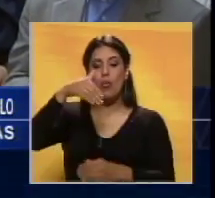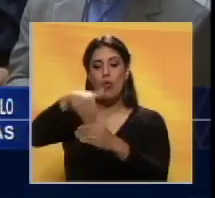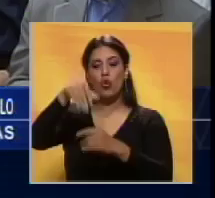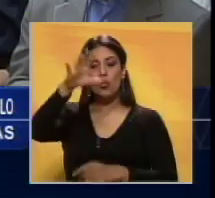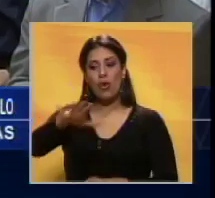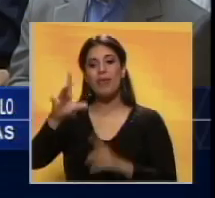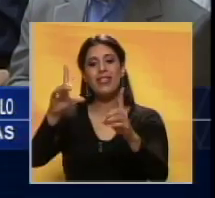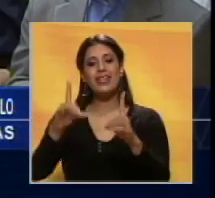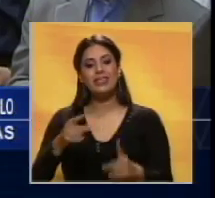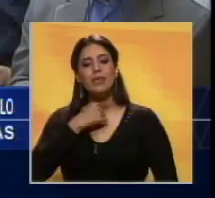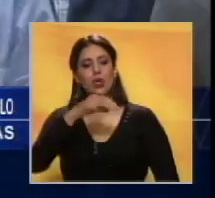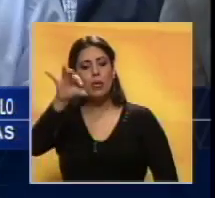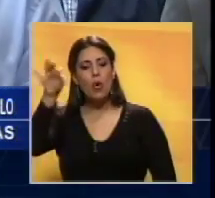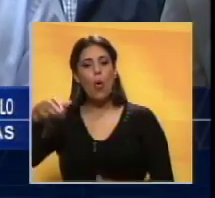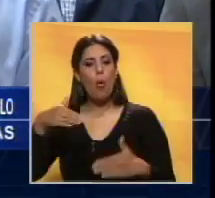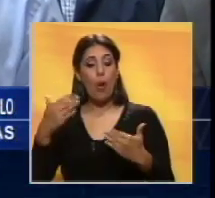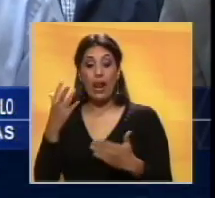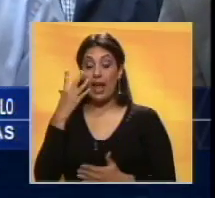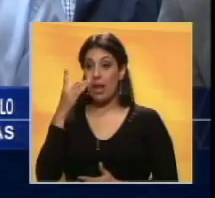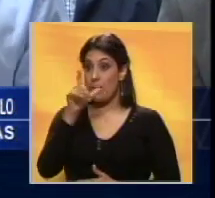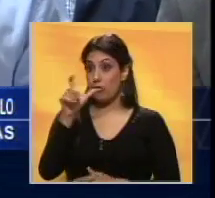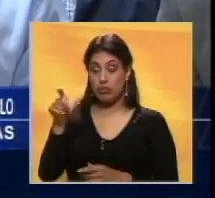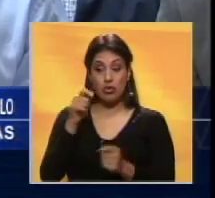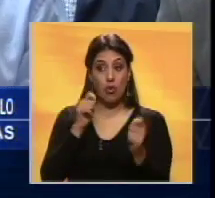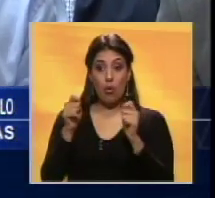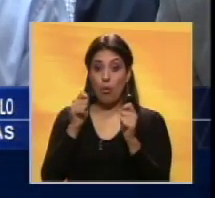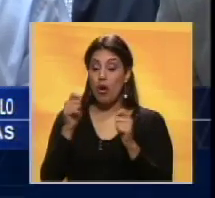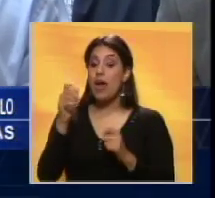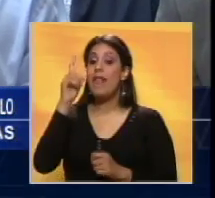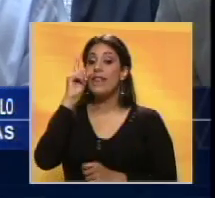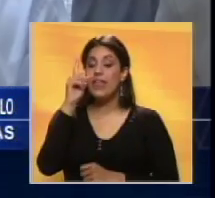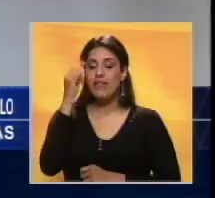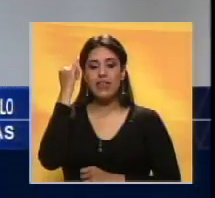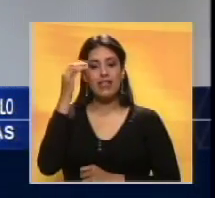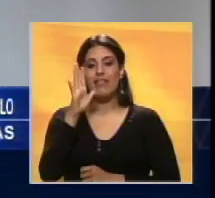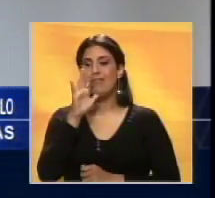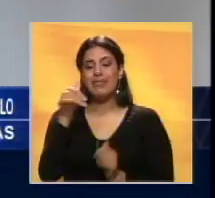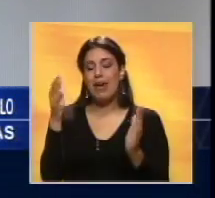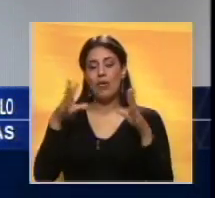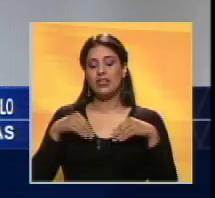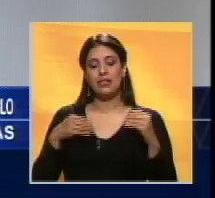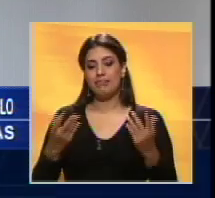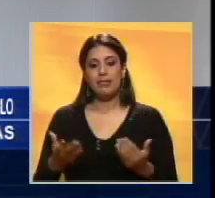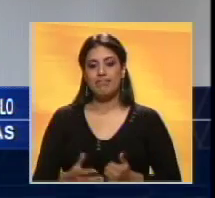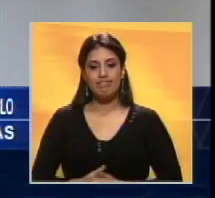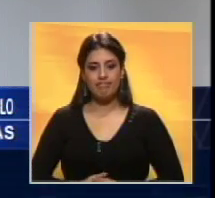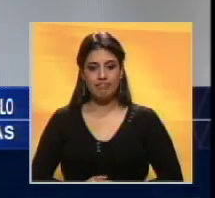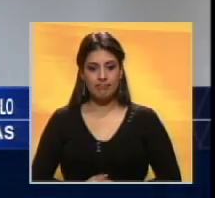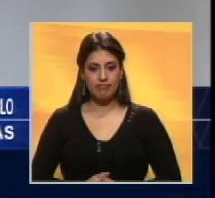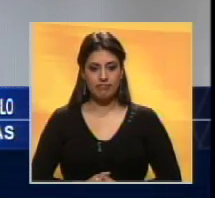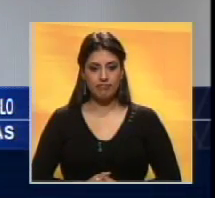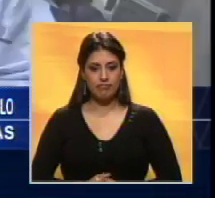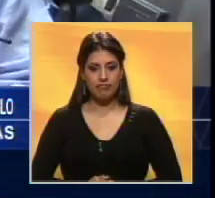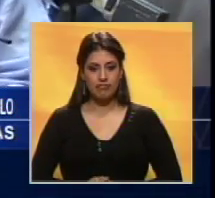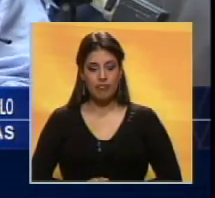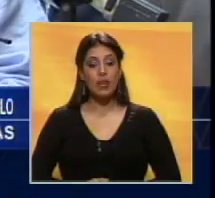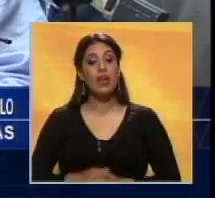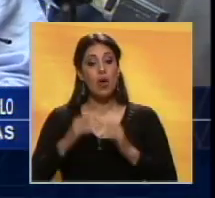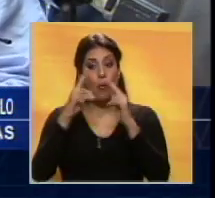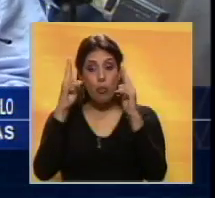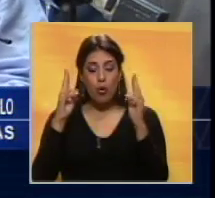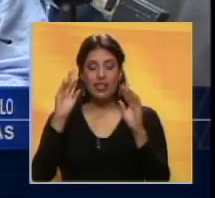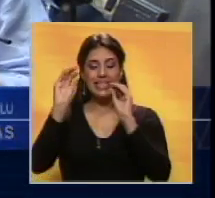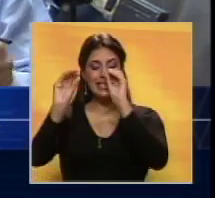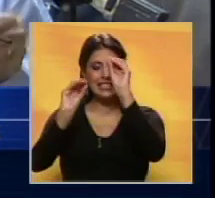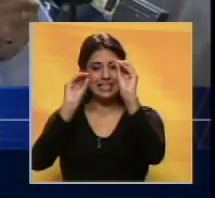voto popular. Asegura que si no es por este mecanismo, la iniciativa es inaceptable. Veamos. Puente